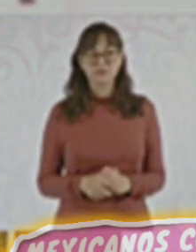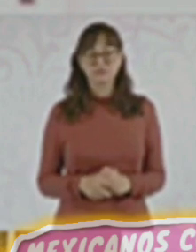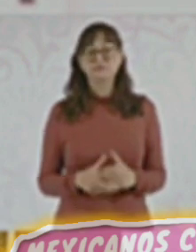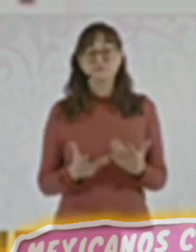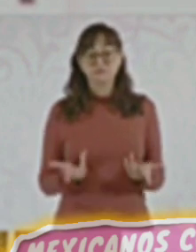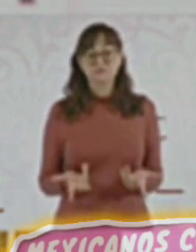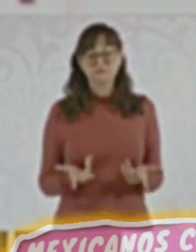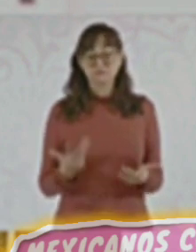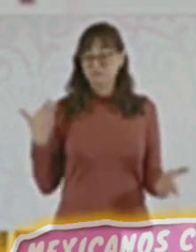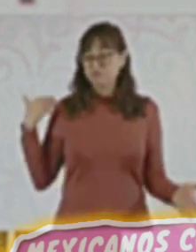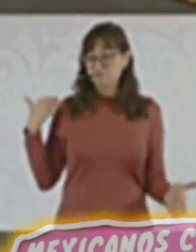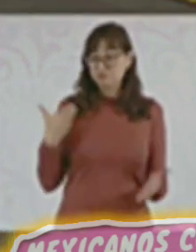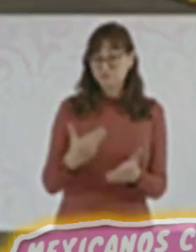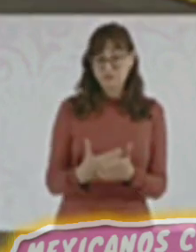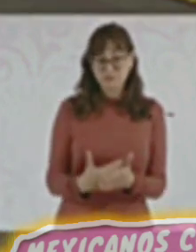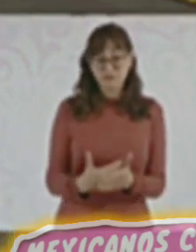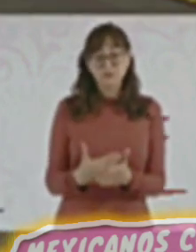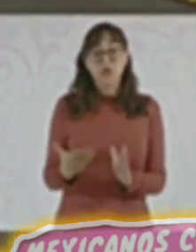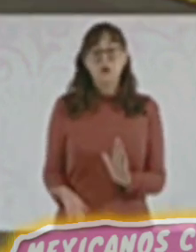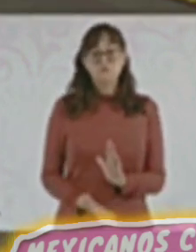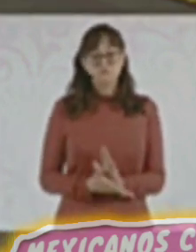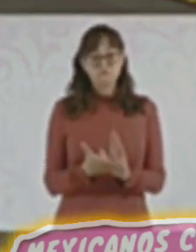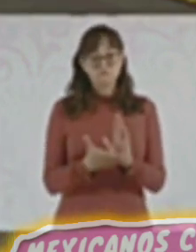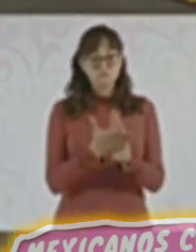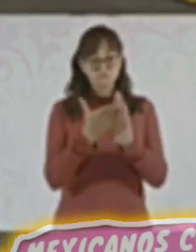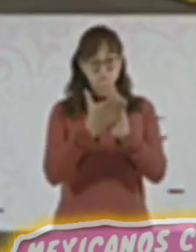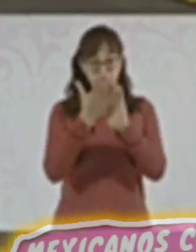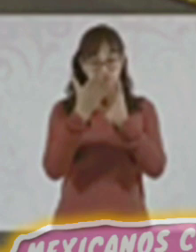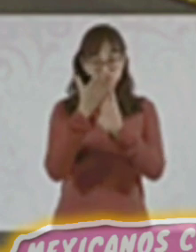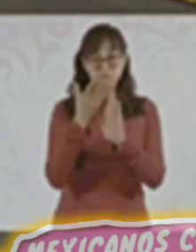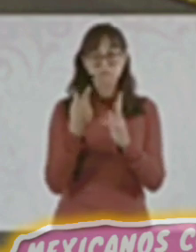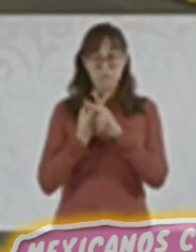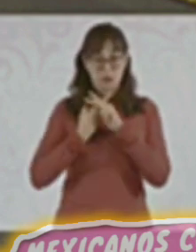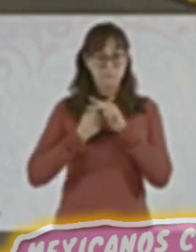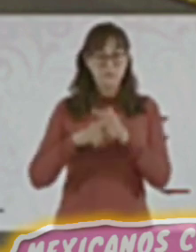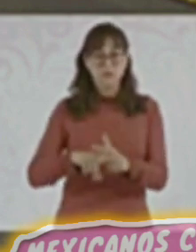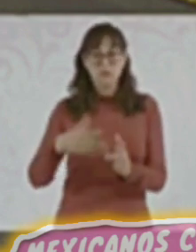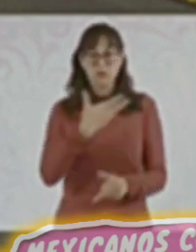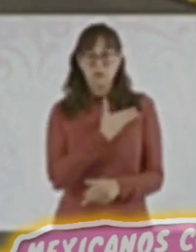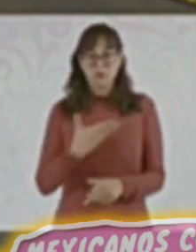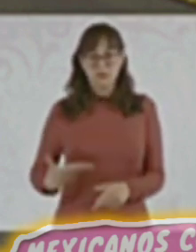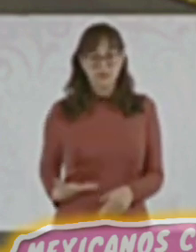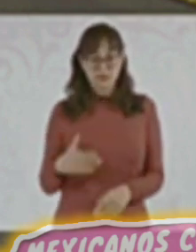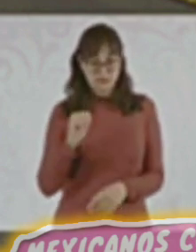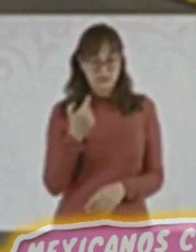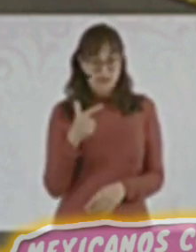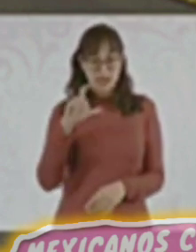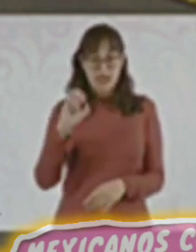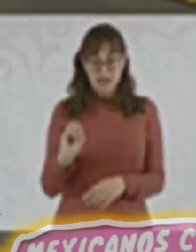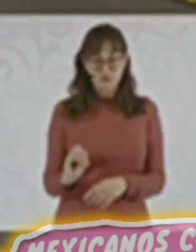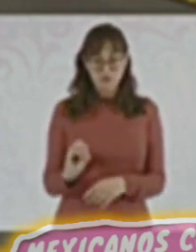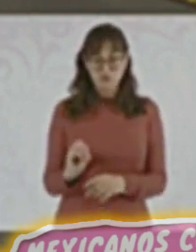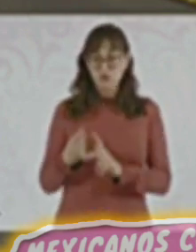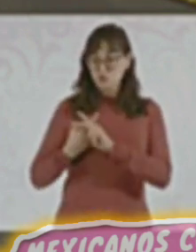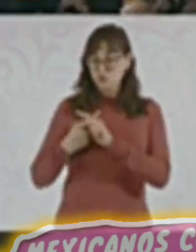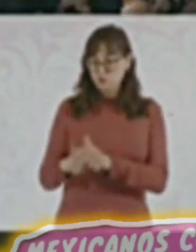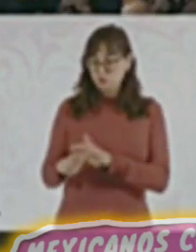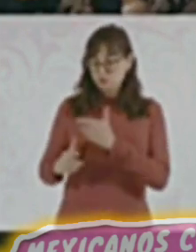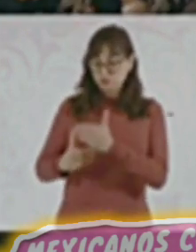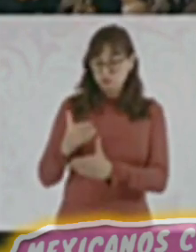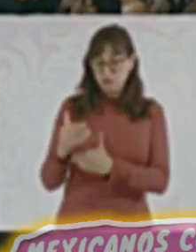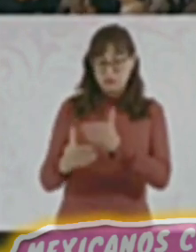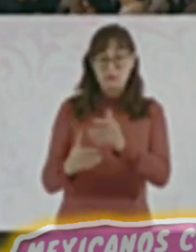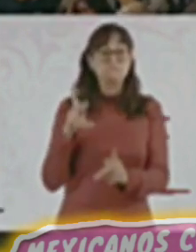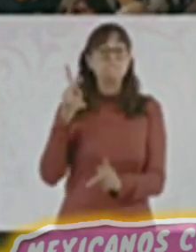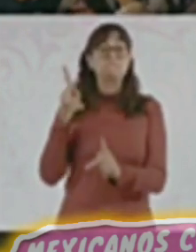quedaron en proceso con el presidente Andrés Manuel López Obrador y que se